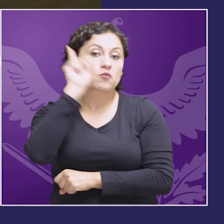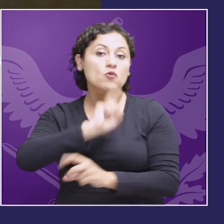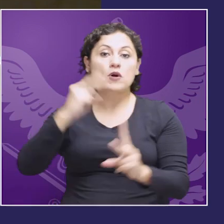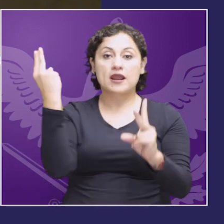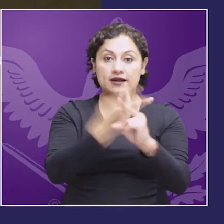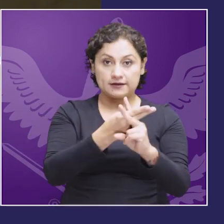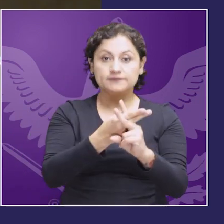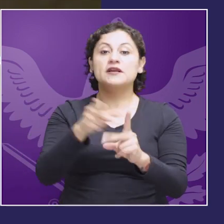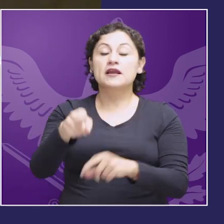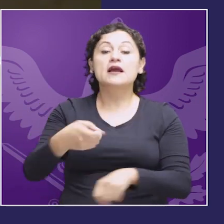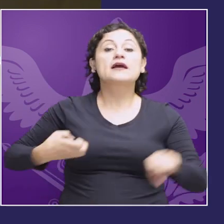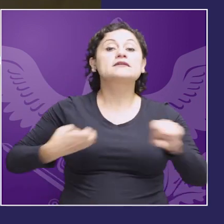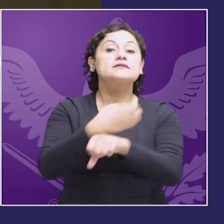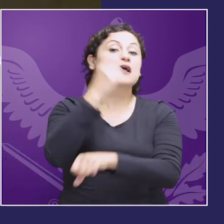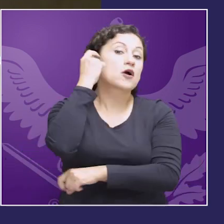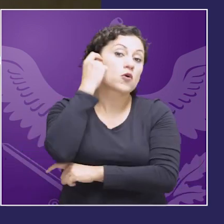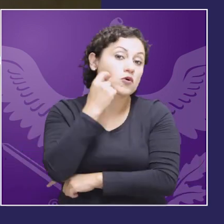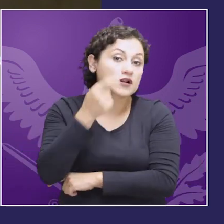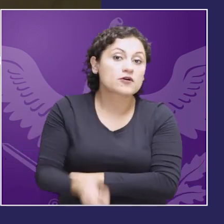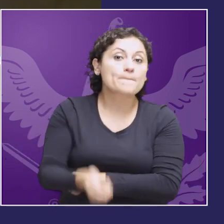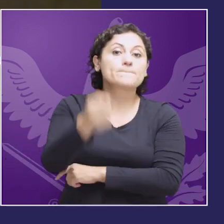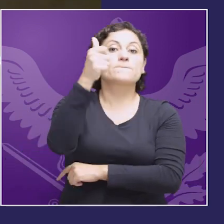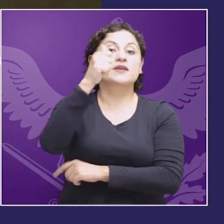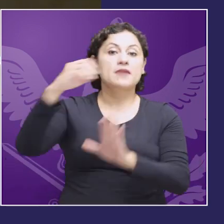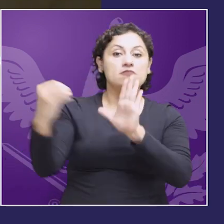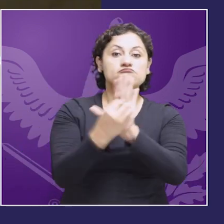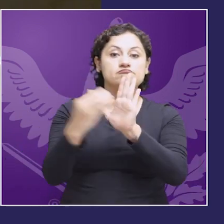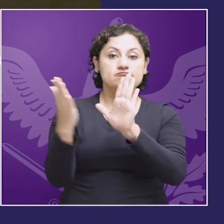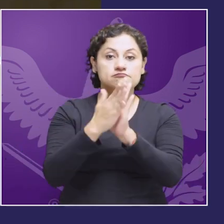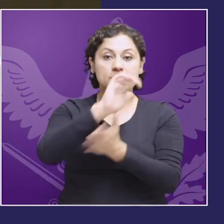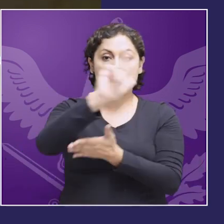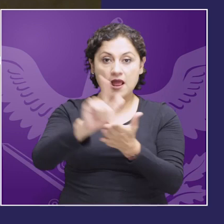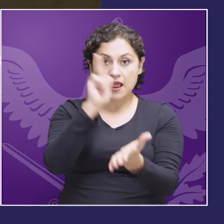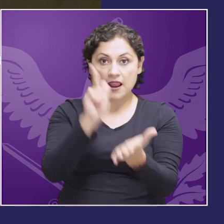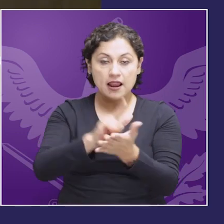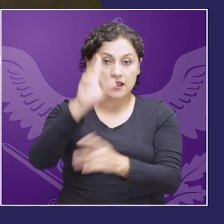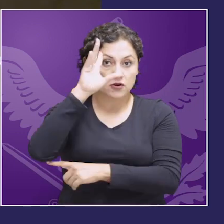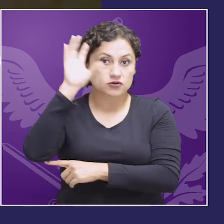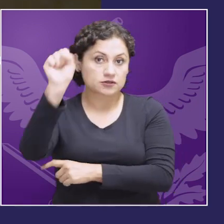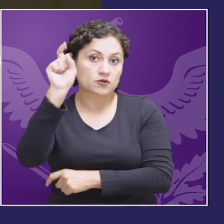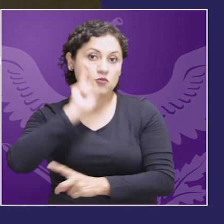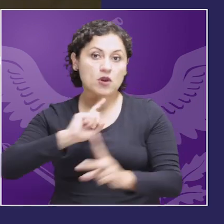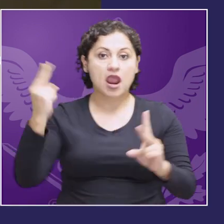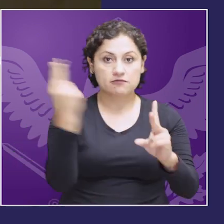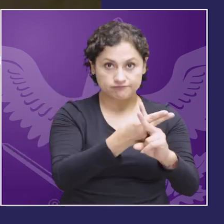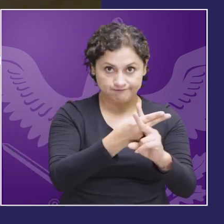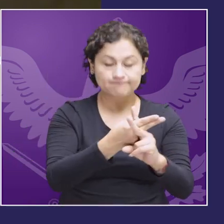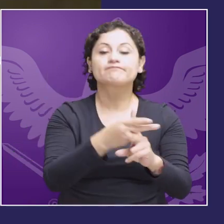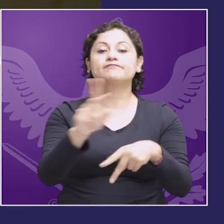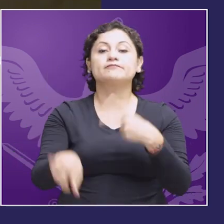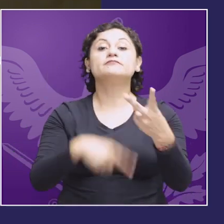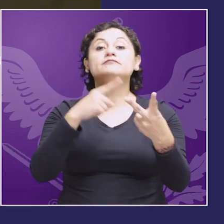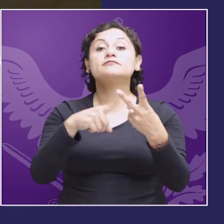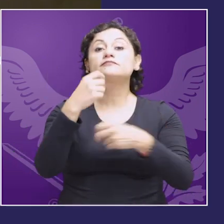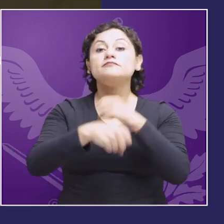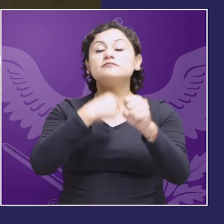de feminicidio. En 2010, el Estado de Guerrero se convierte en la primera entidad federativa de México en